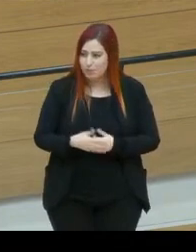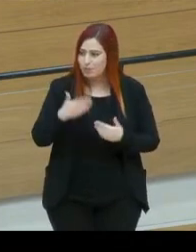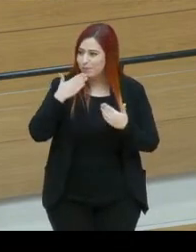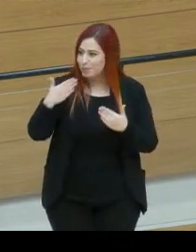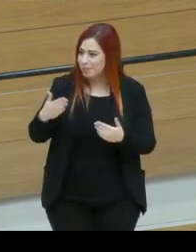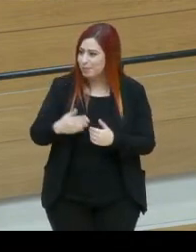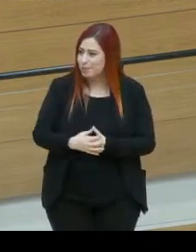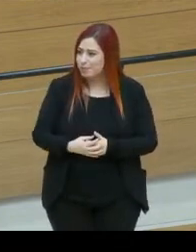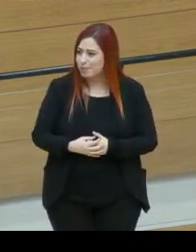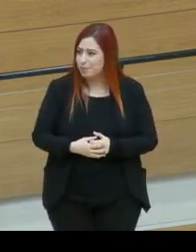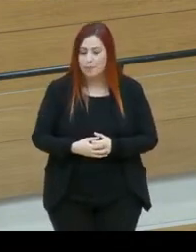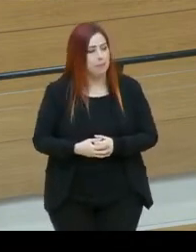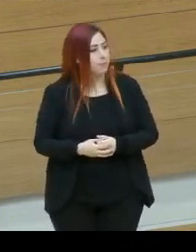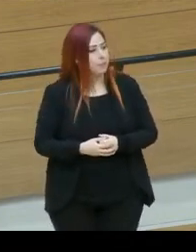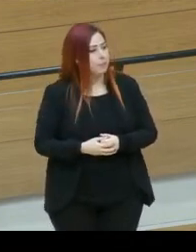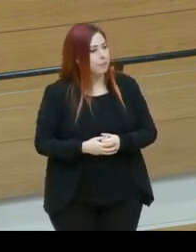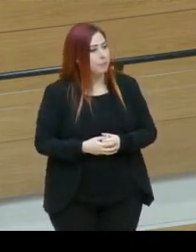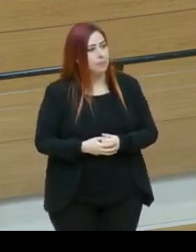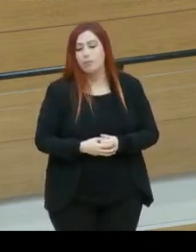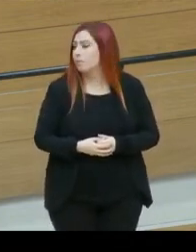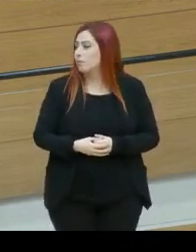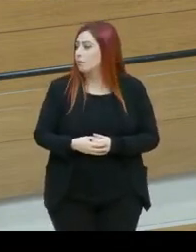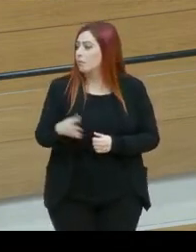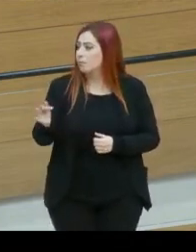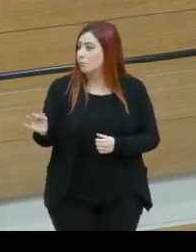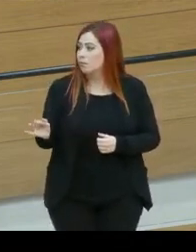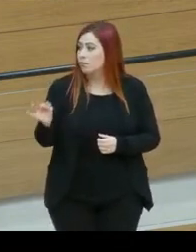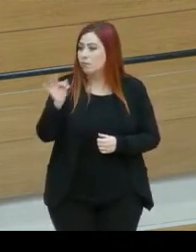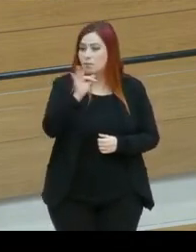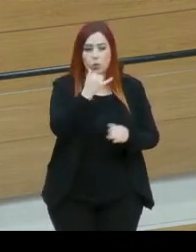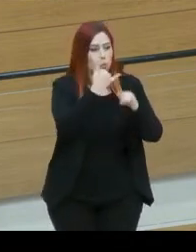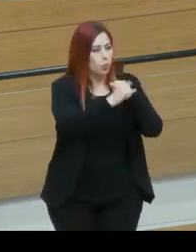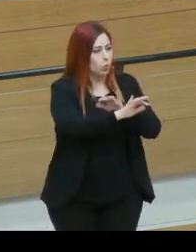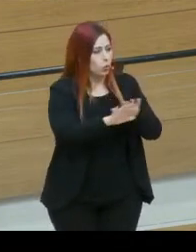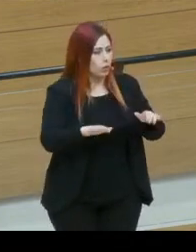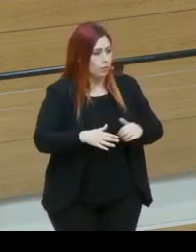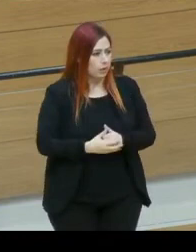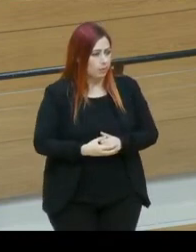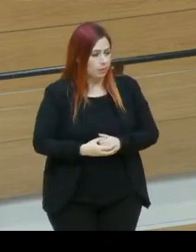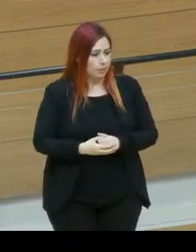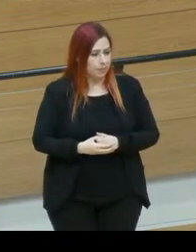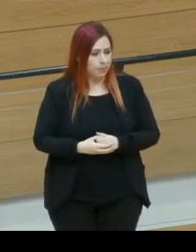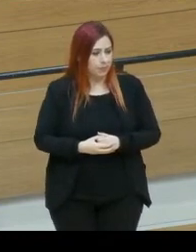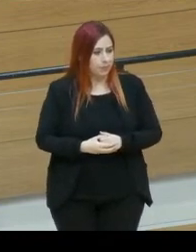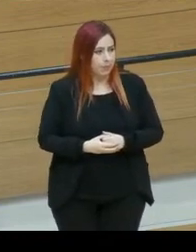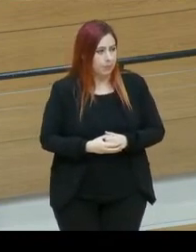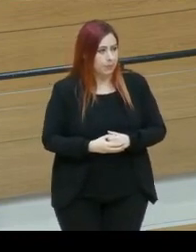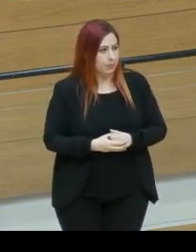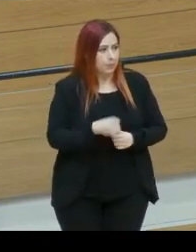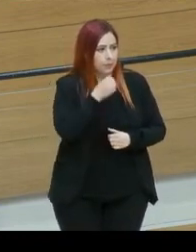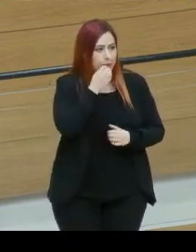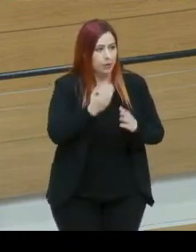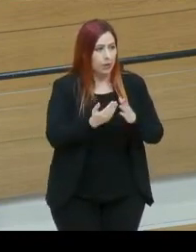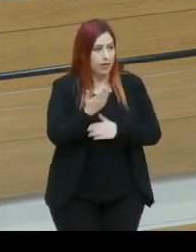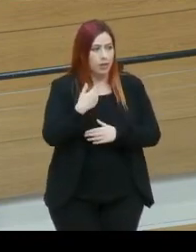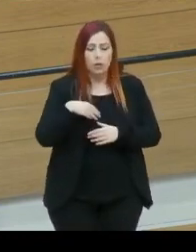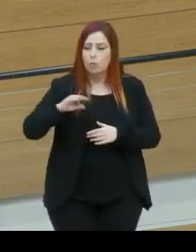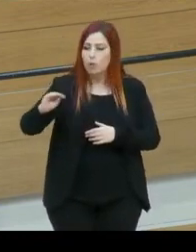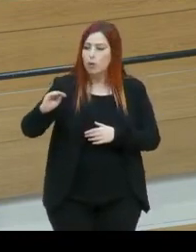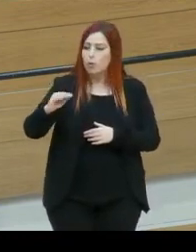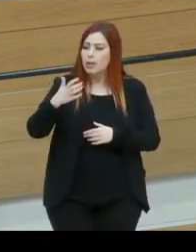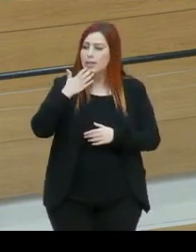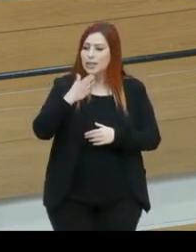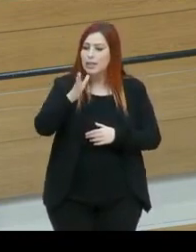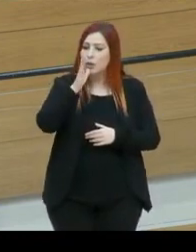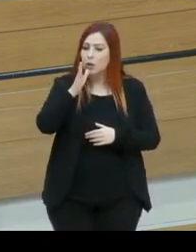gracias. Bueno, pasamos a una última pregunta. ¿Tenemos tiempo para una última Hola, buenos pregunta? días. Sí. Mi pregunta es si el